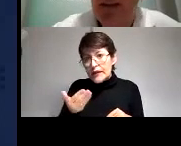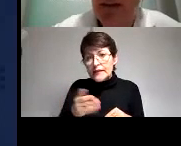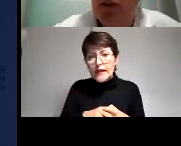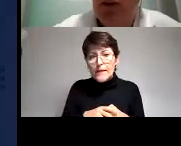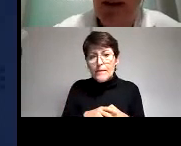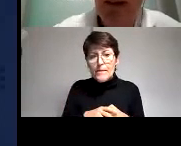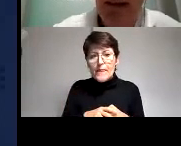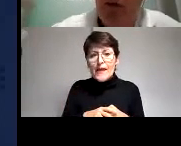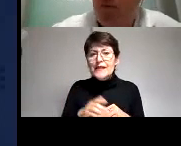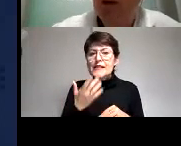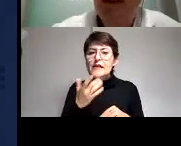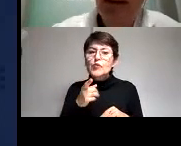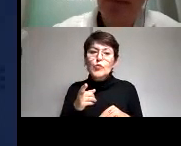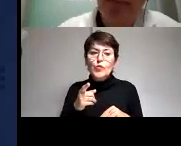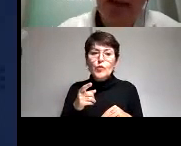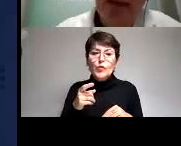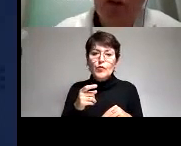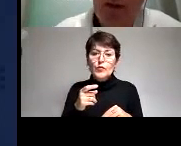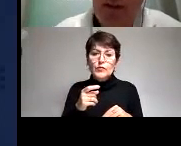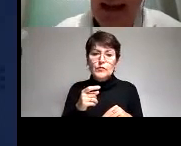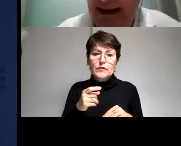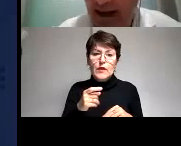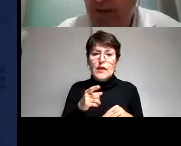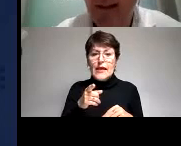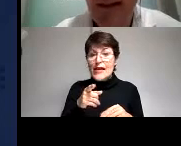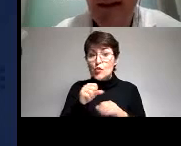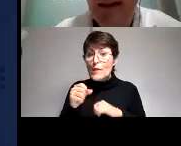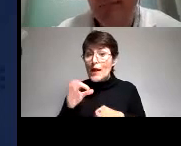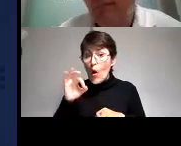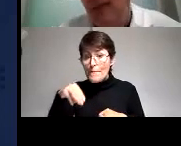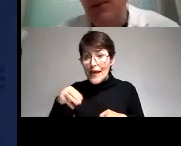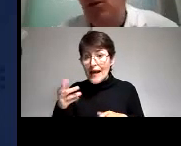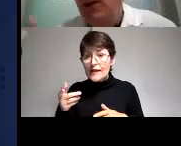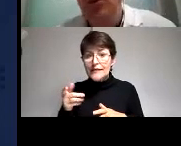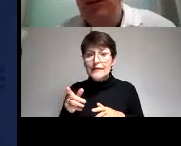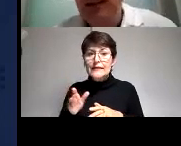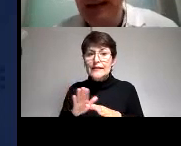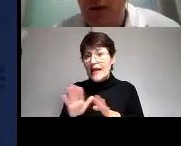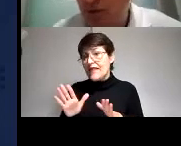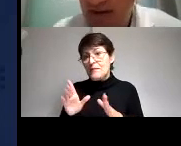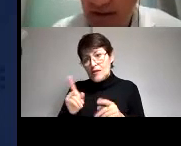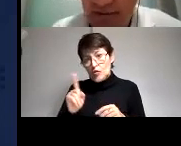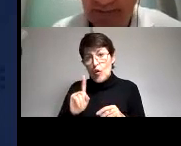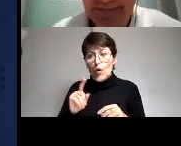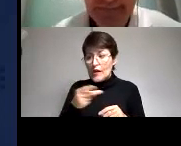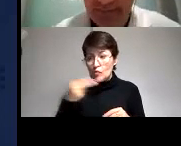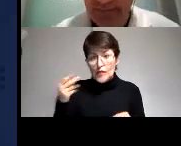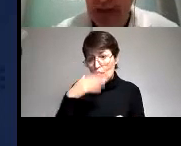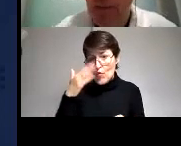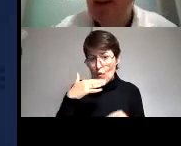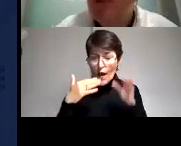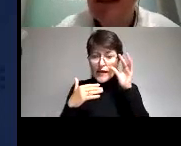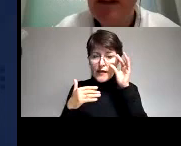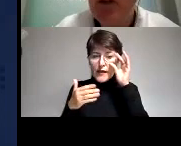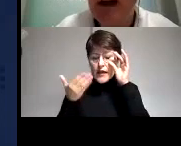evidentemente, si tú te tomas un bote de Super Omega, nada más, a medio plazo no vas a obtener ningún beneficio.